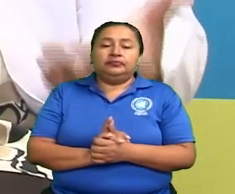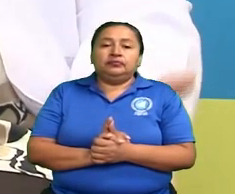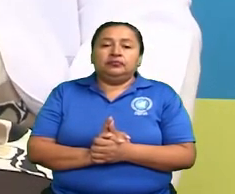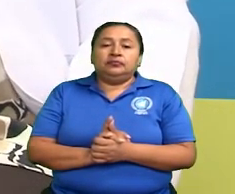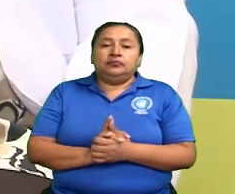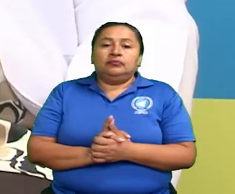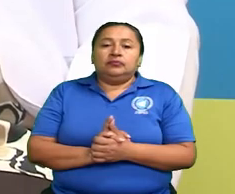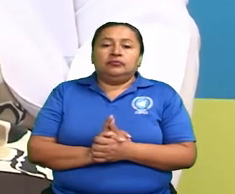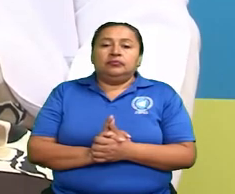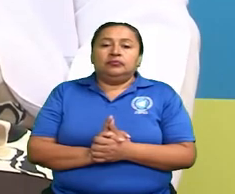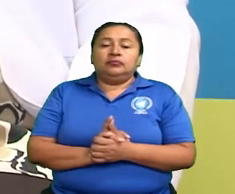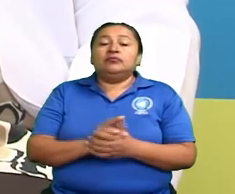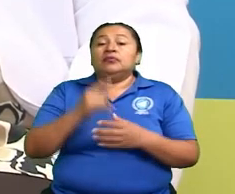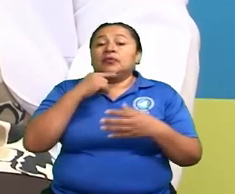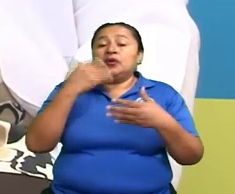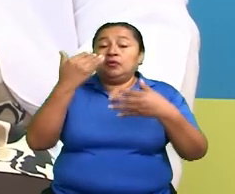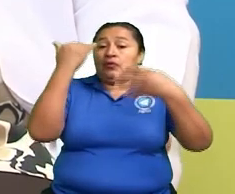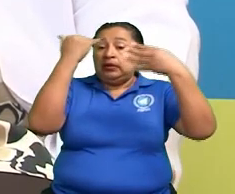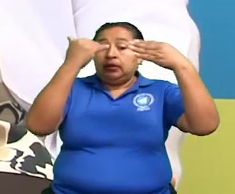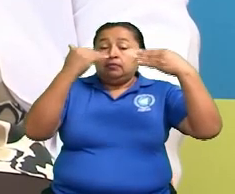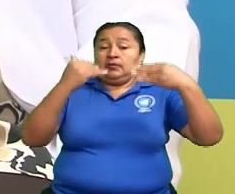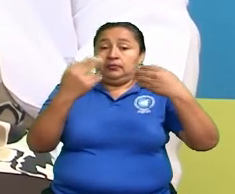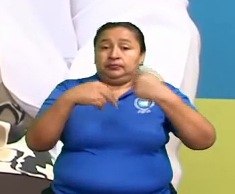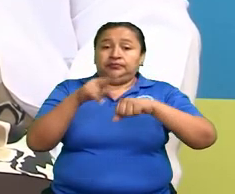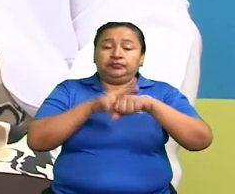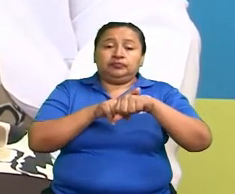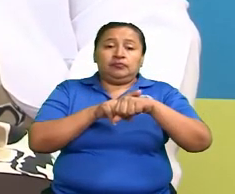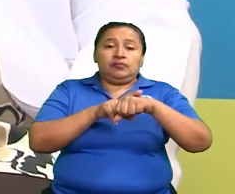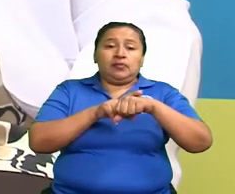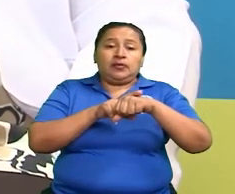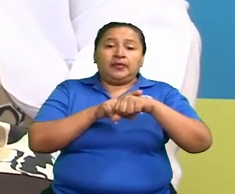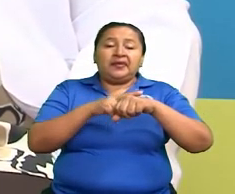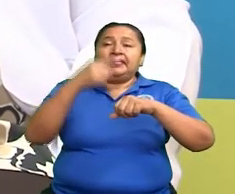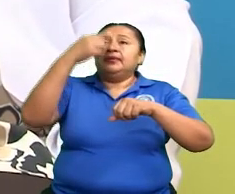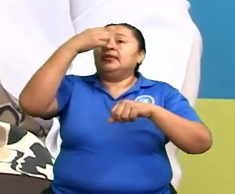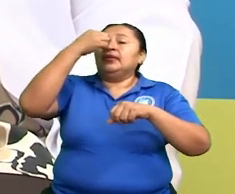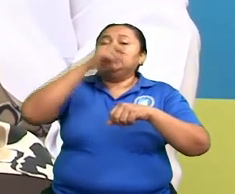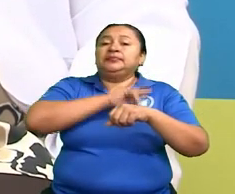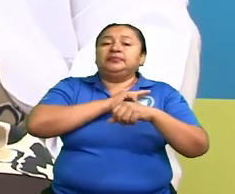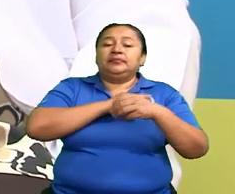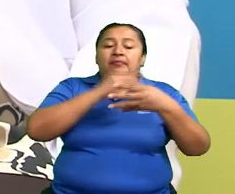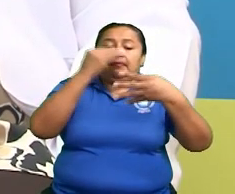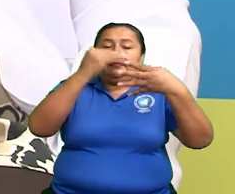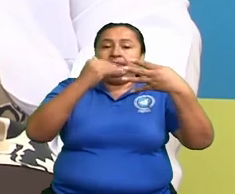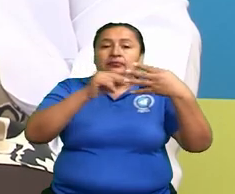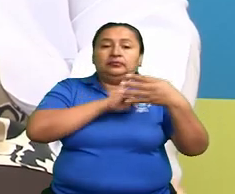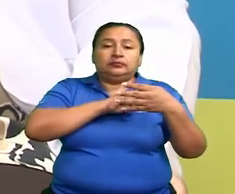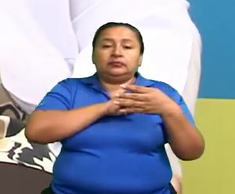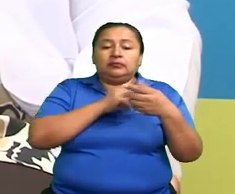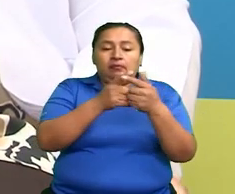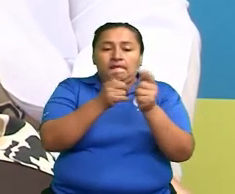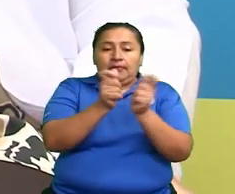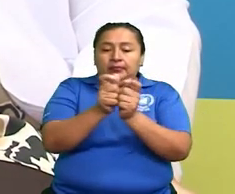respecto al esquema nacional de vacunación, tenemos esquemas